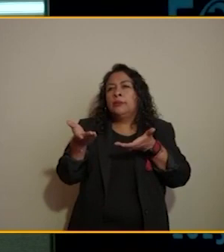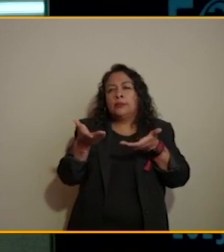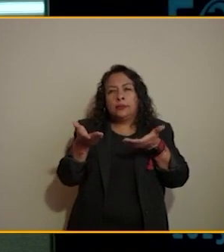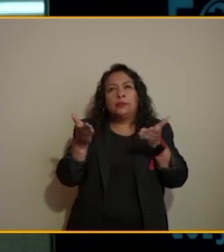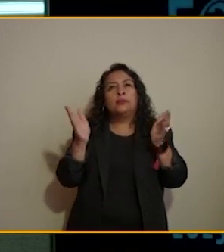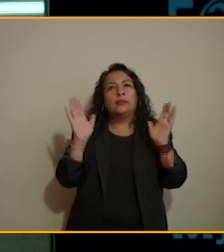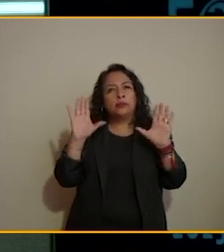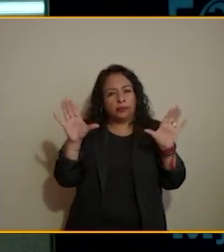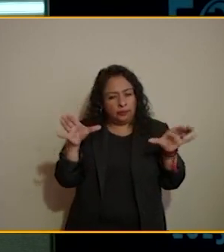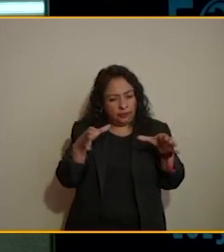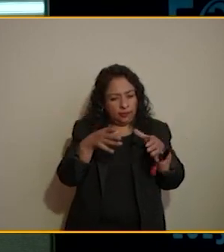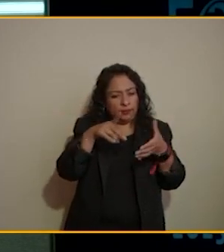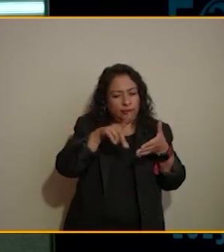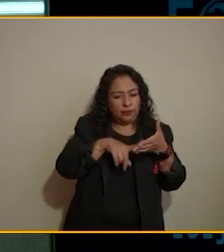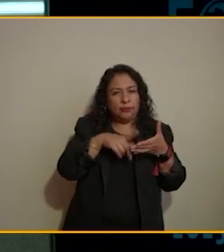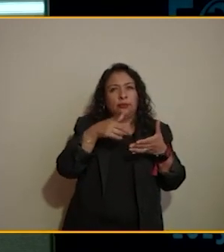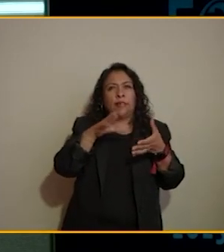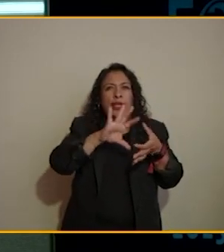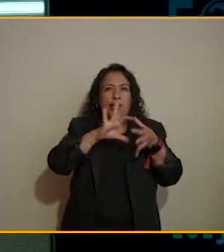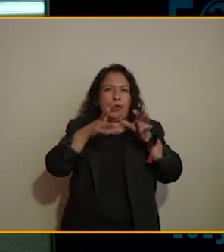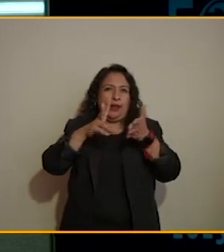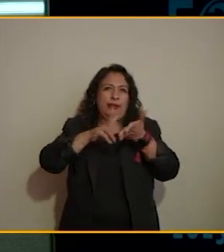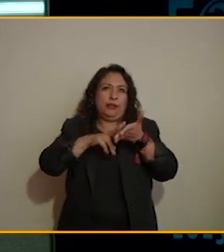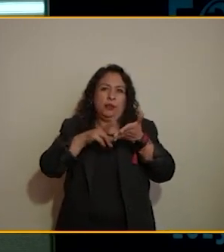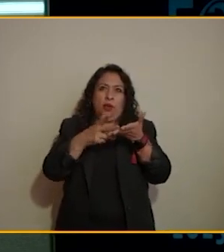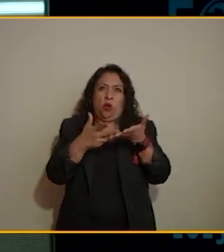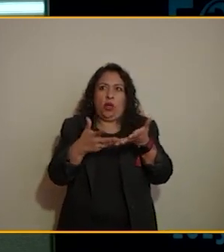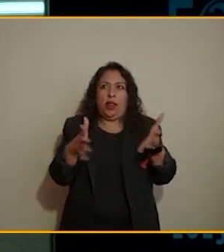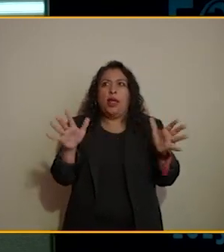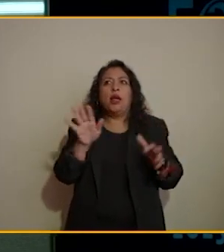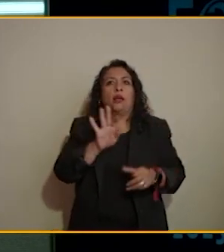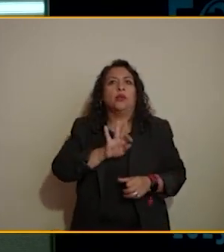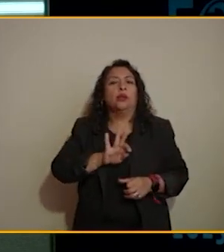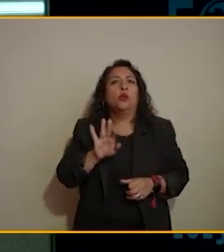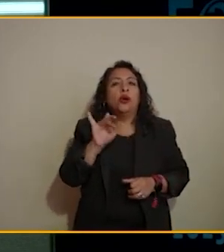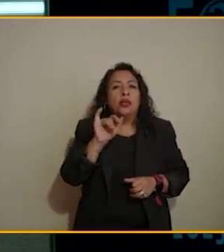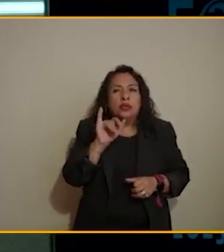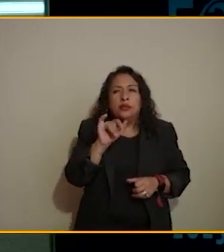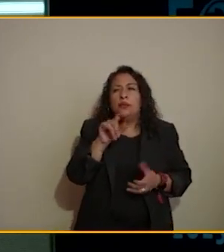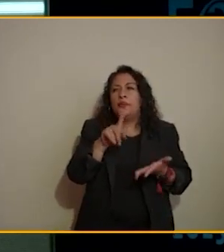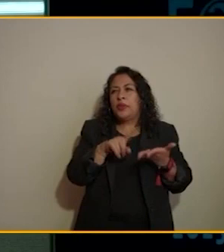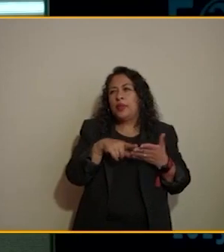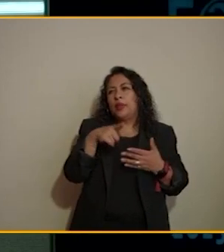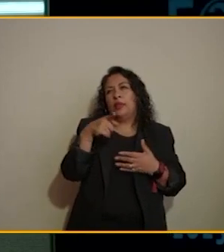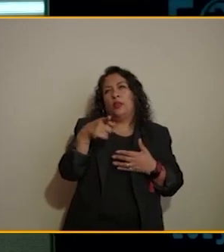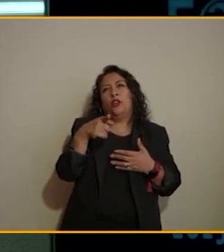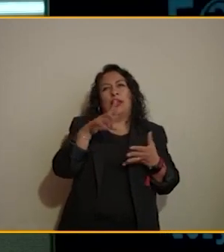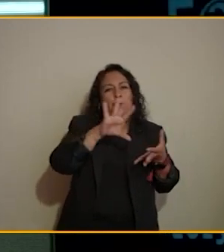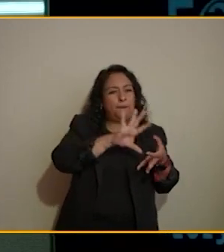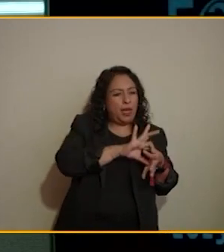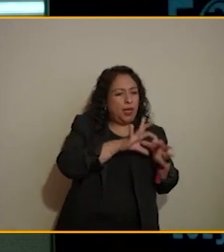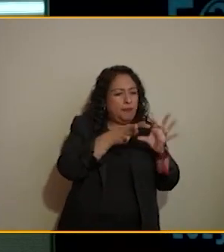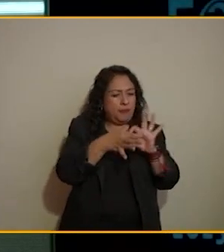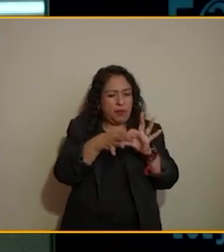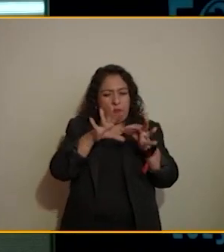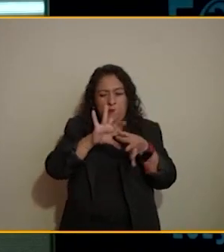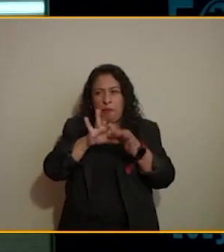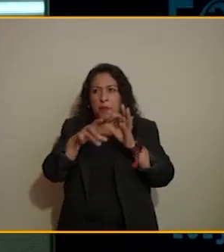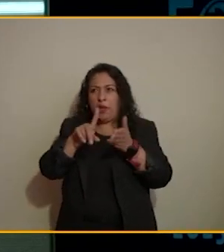están concentradas en estas grandes cadenas de valor y que además permiten que a través de estos encadenamientos puedan